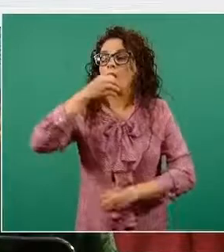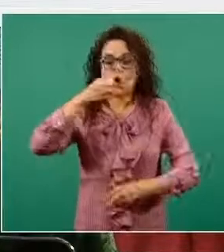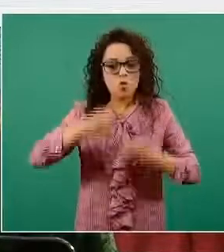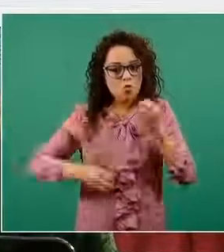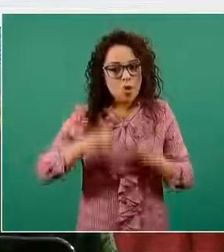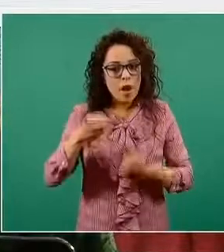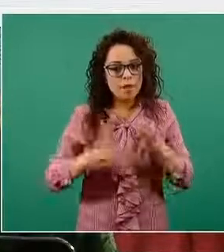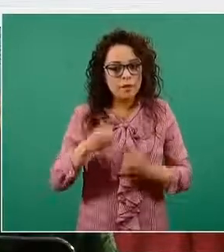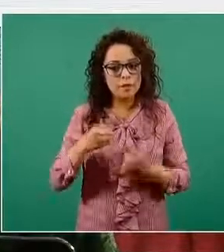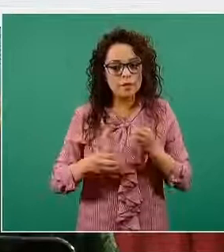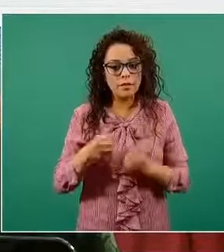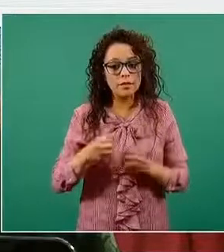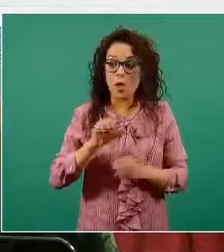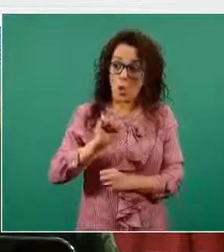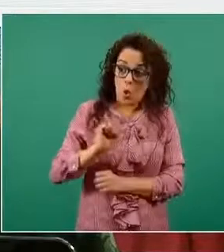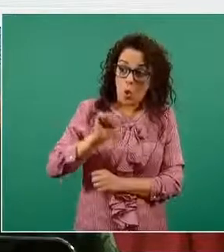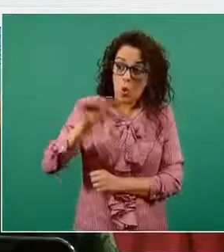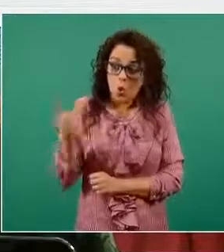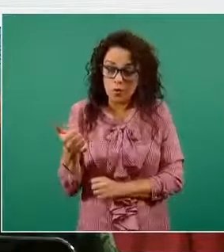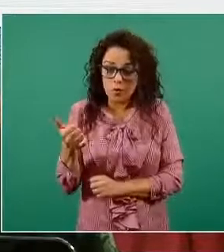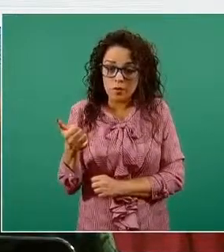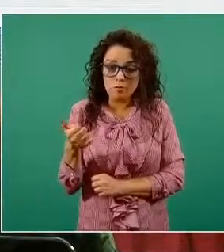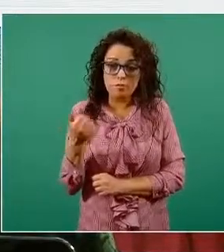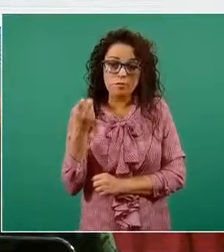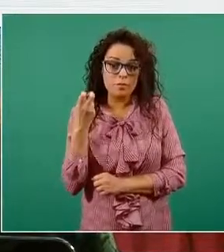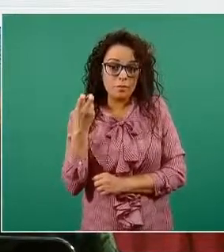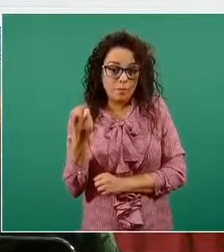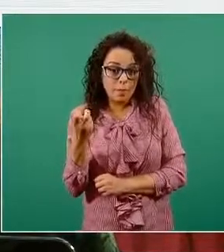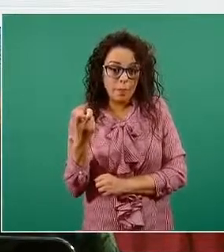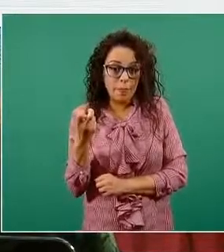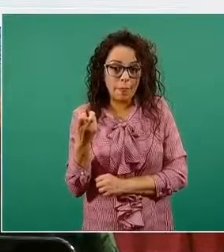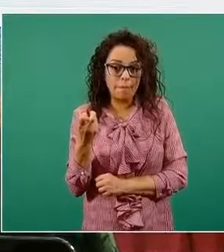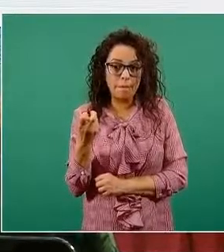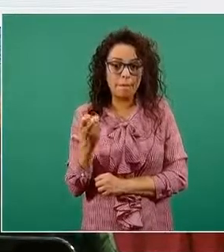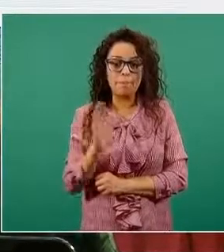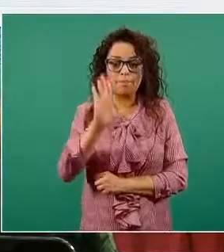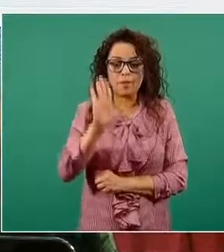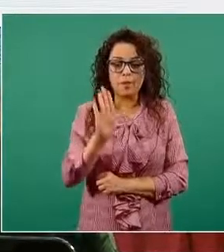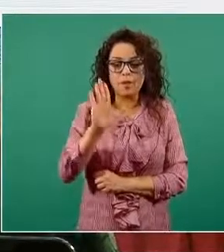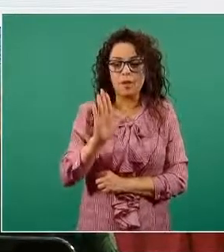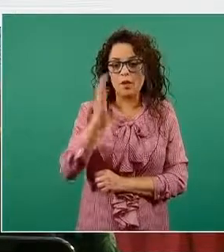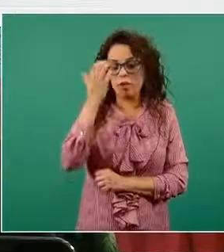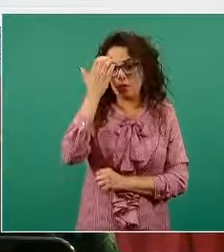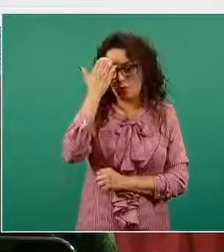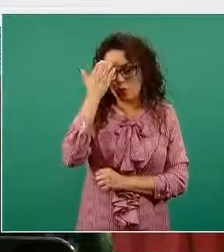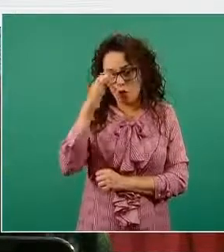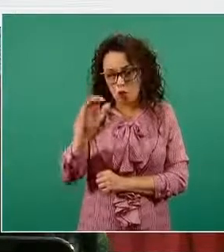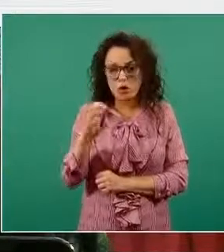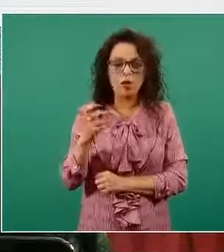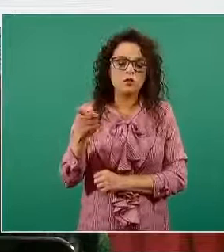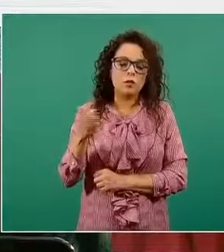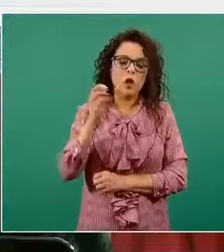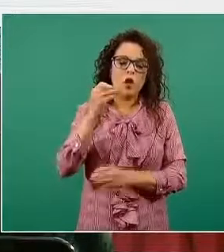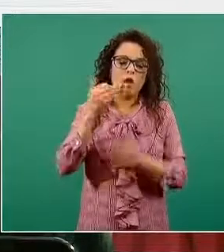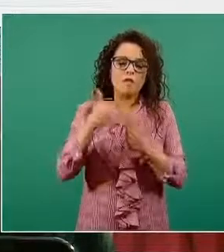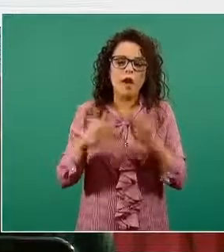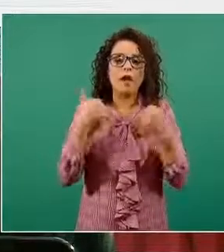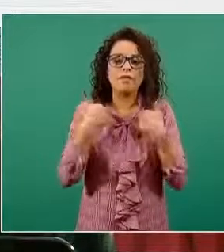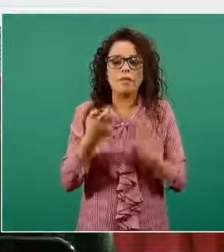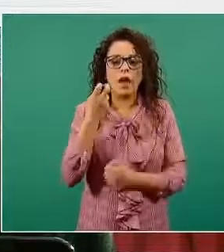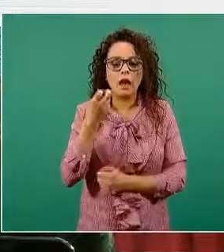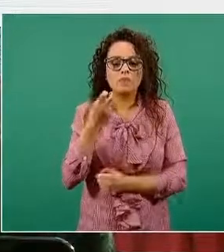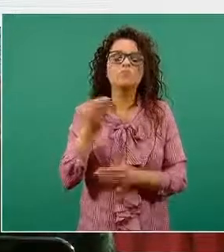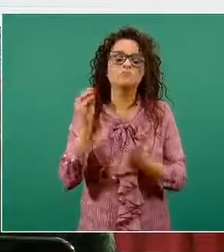parecieran no estar tan familiarizadas o familiarizados con esta visión contemporánea y todavía